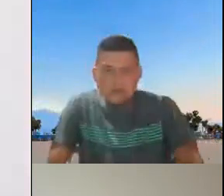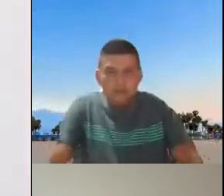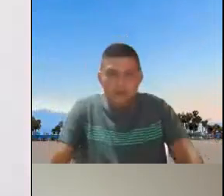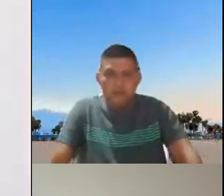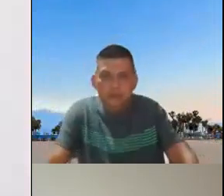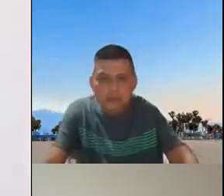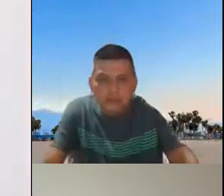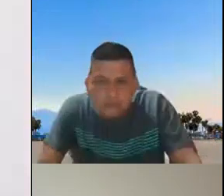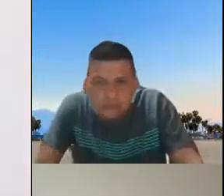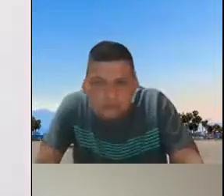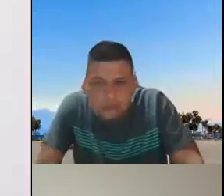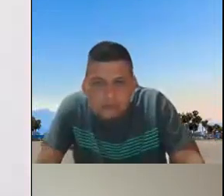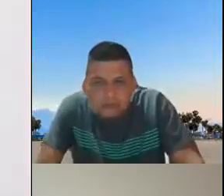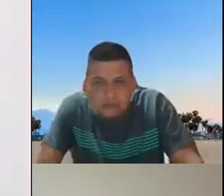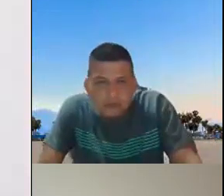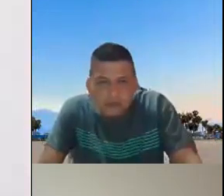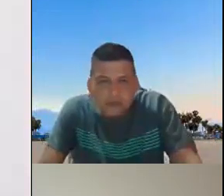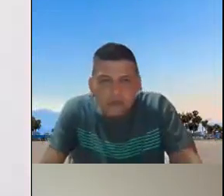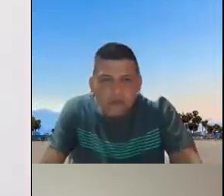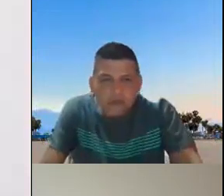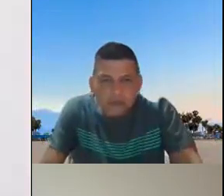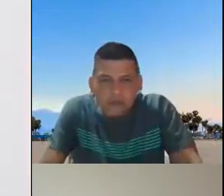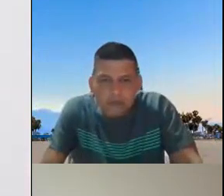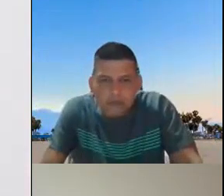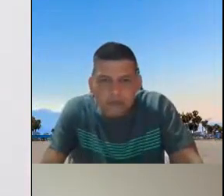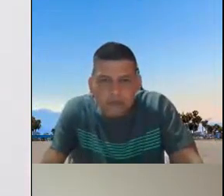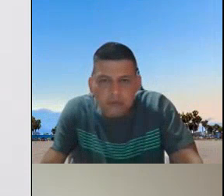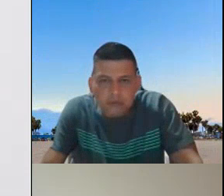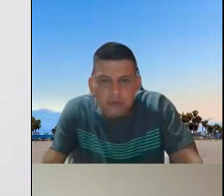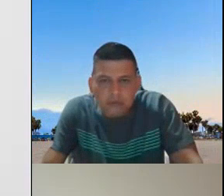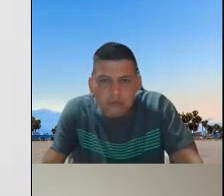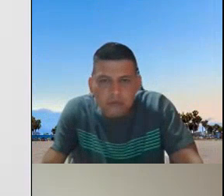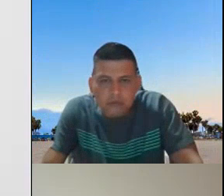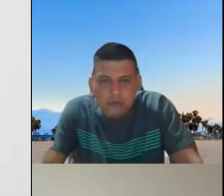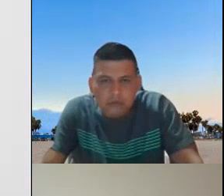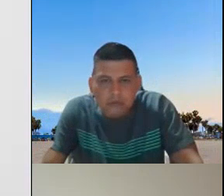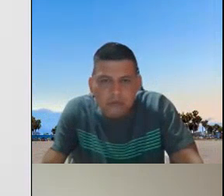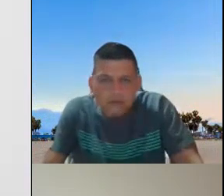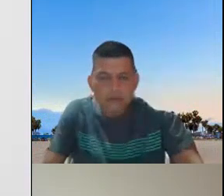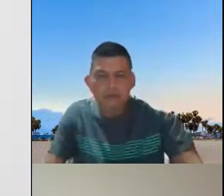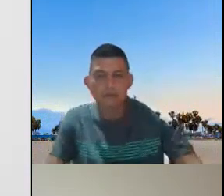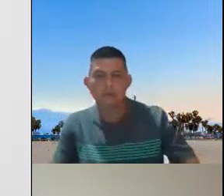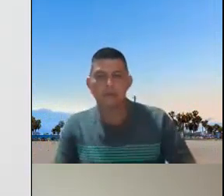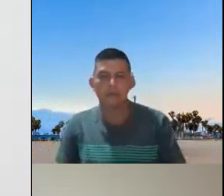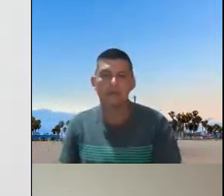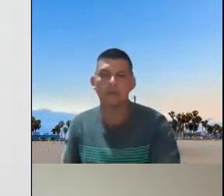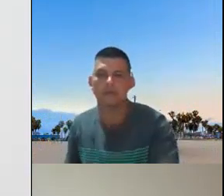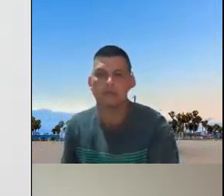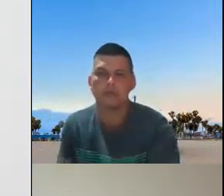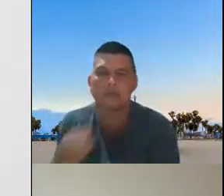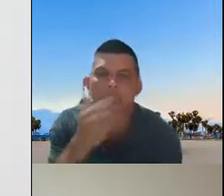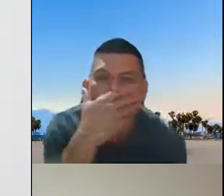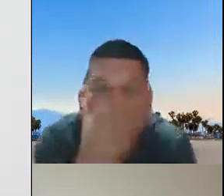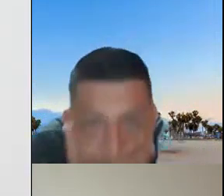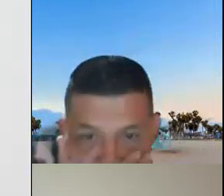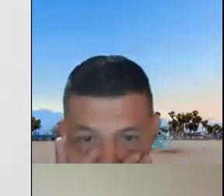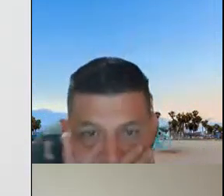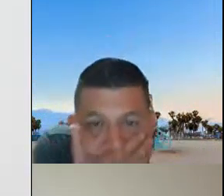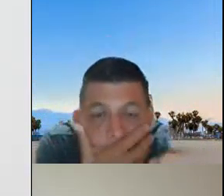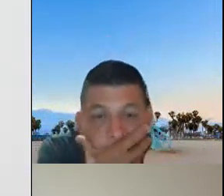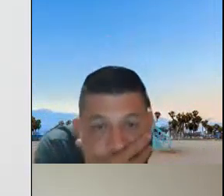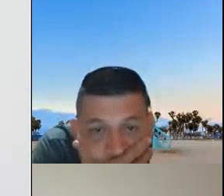5 segundos. Ahí está. Aceleración por tiempo, 5 segundos. ¿Qué más vamos a hacer ahora? Ahora vamos a recordar algo muy facilito acerca de